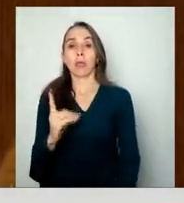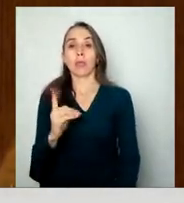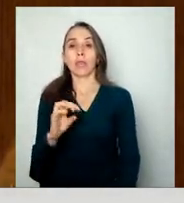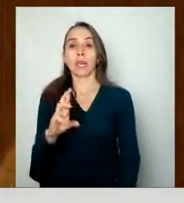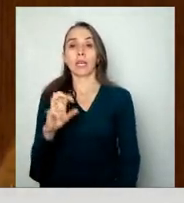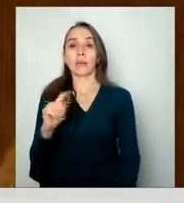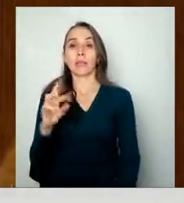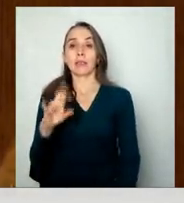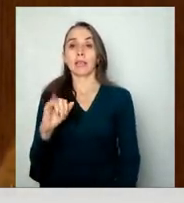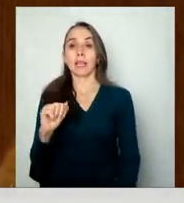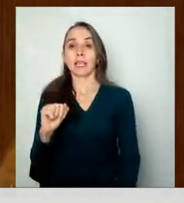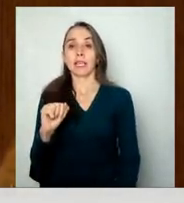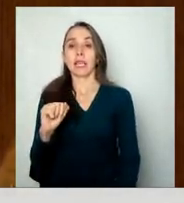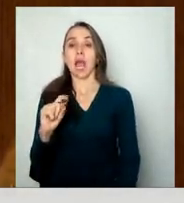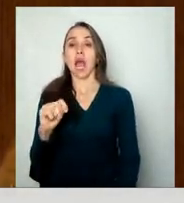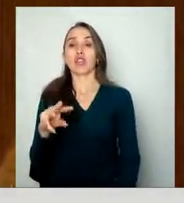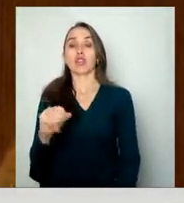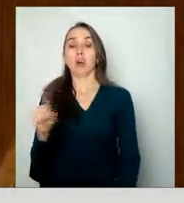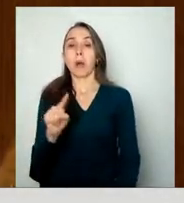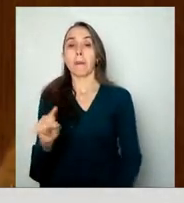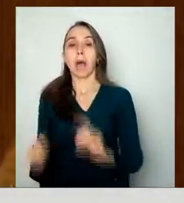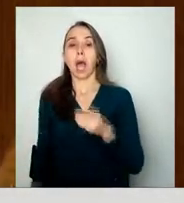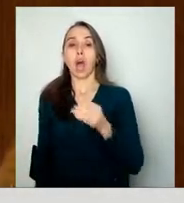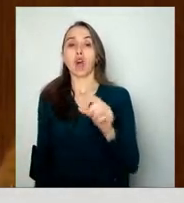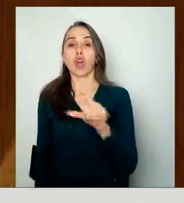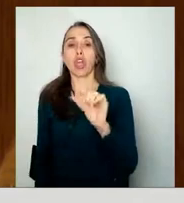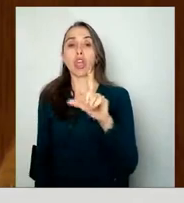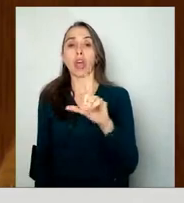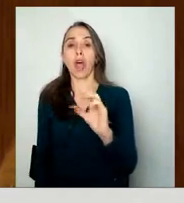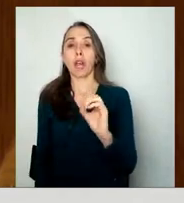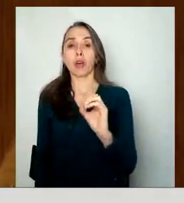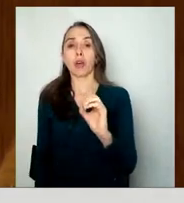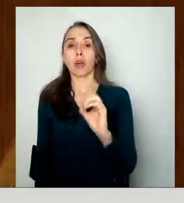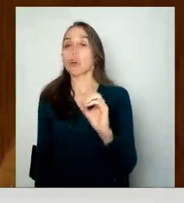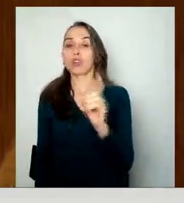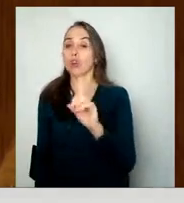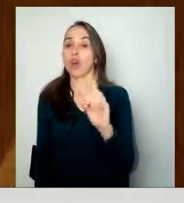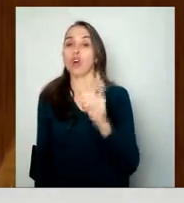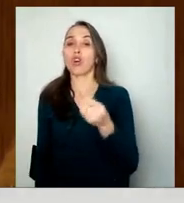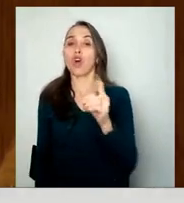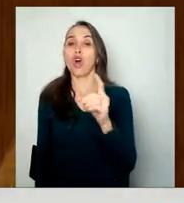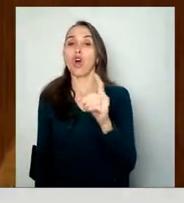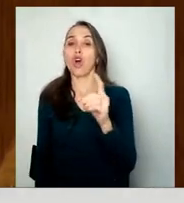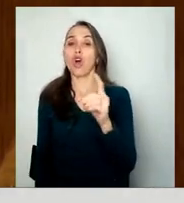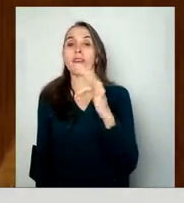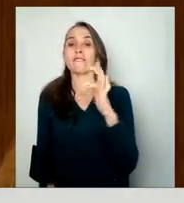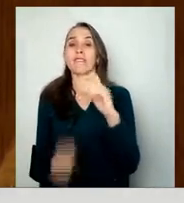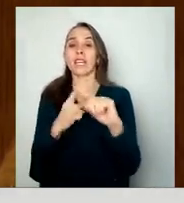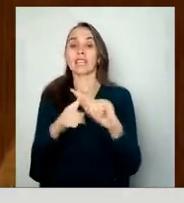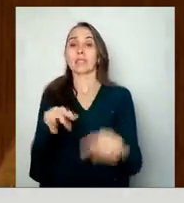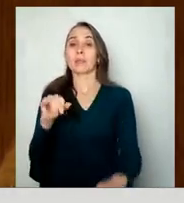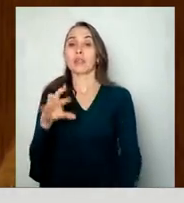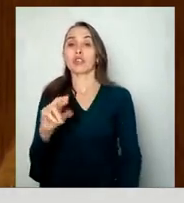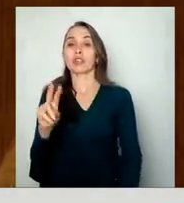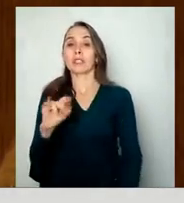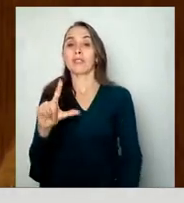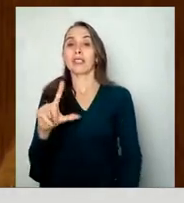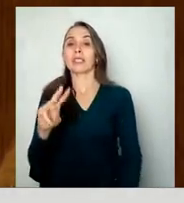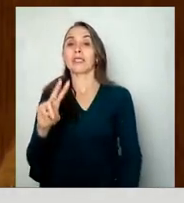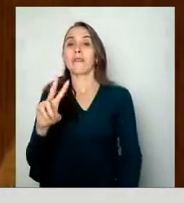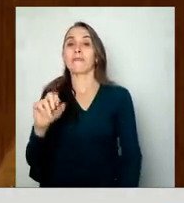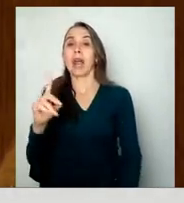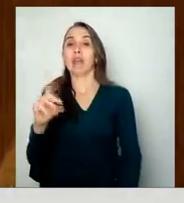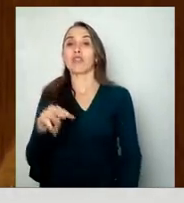don tomás Gonzalo González Don Félix minoso Don waldo Moreira